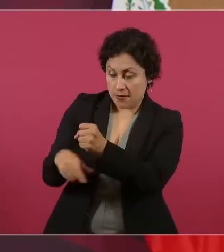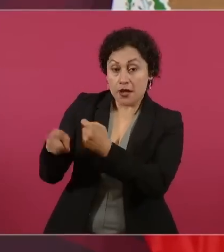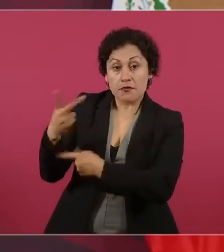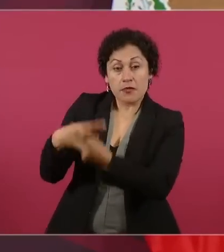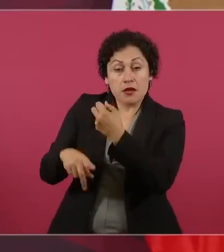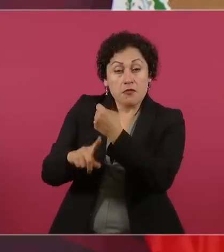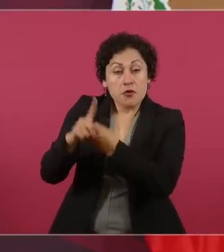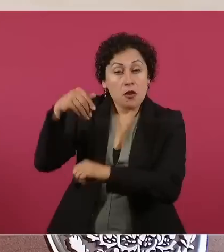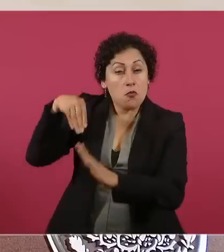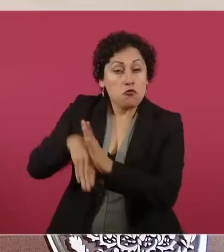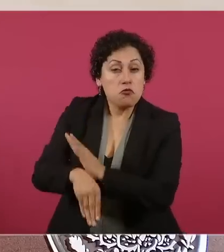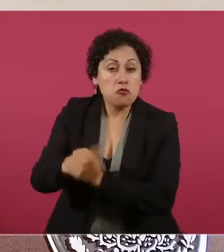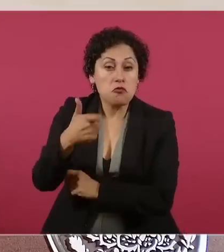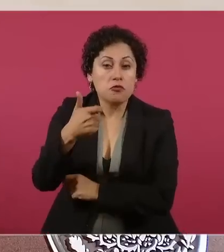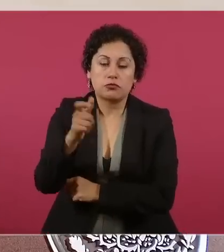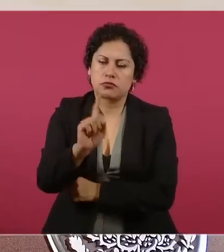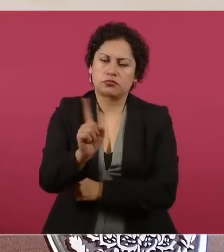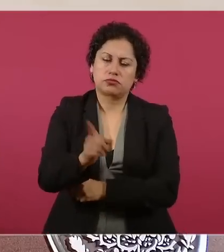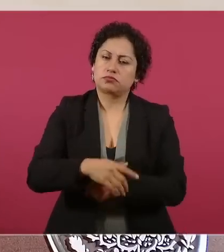Nos va a ayudar mucho